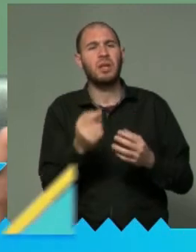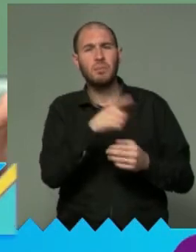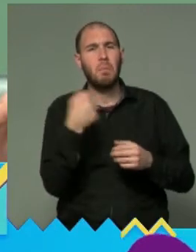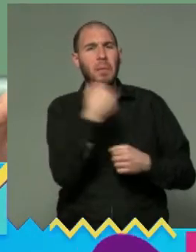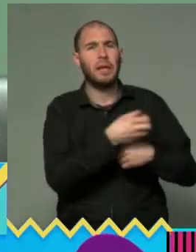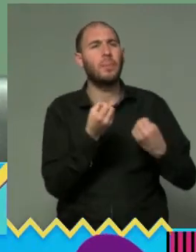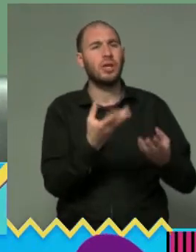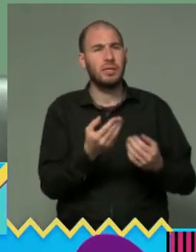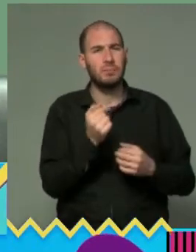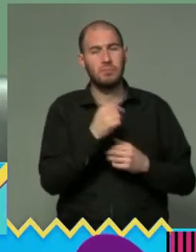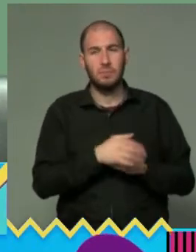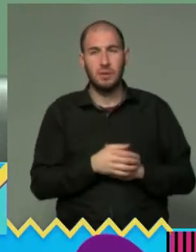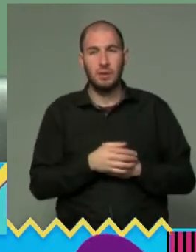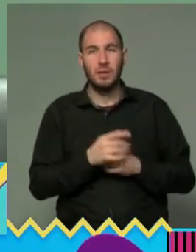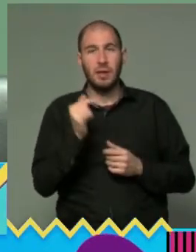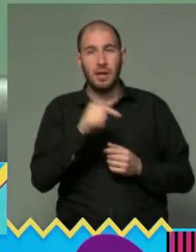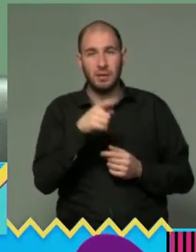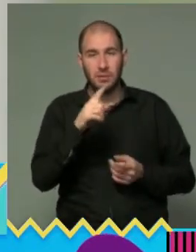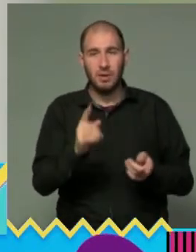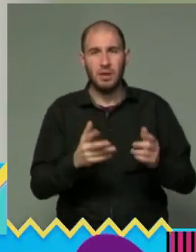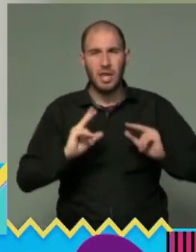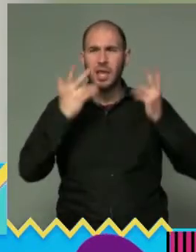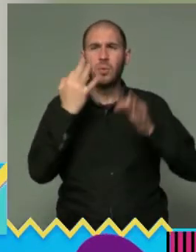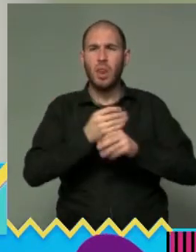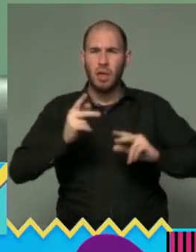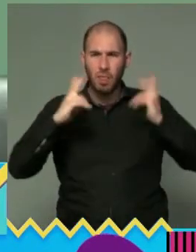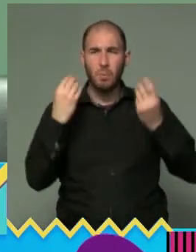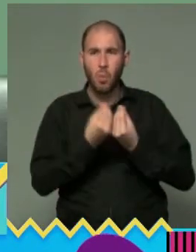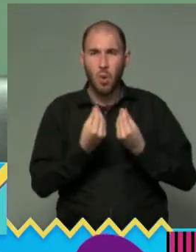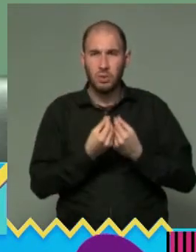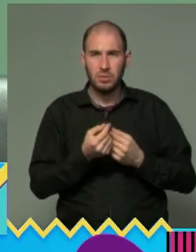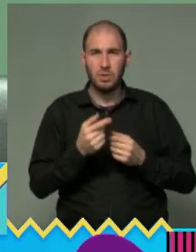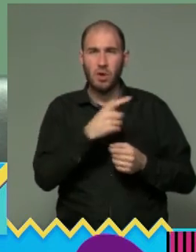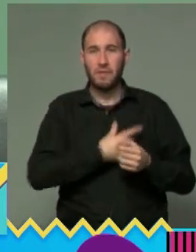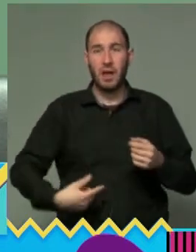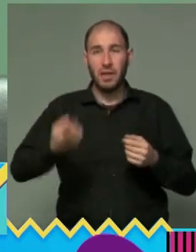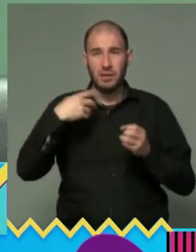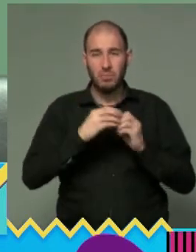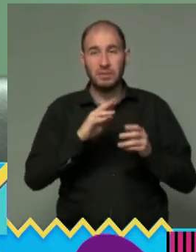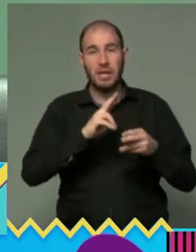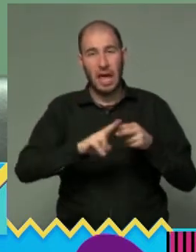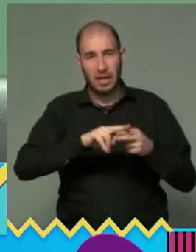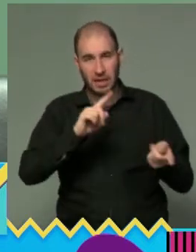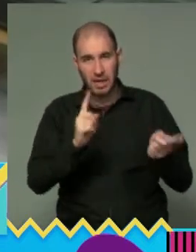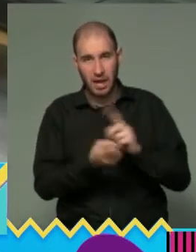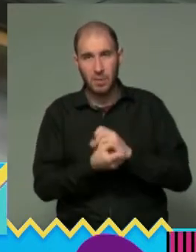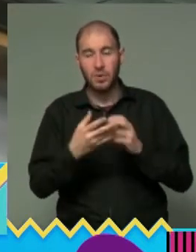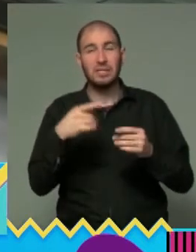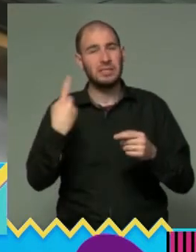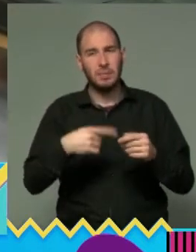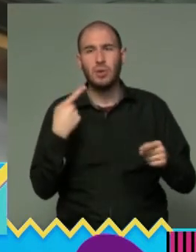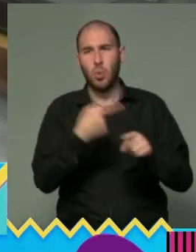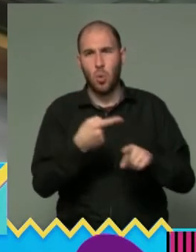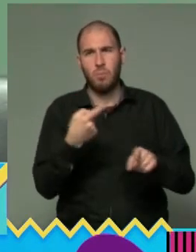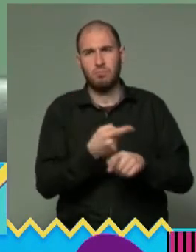pegue. Y eso genera mucha bronca en las escuelas. Le costó mucho al anterior gobierno empezar a rectificar eso, porque iba siempre con esa